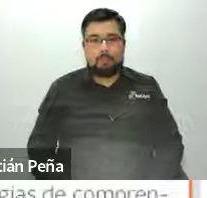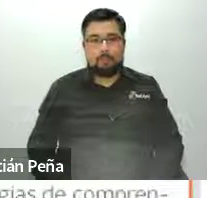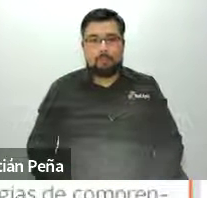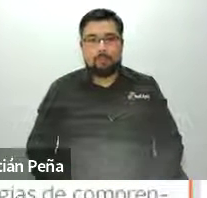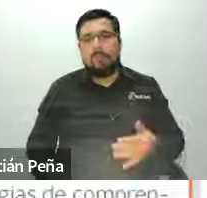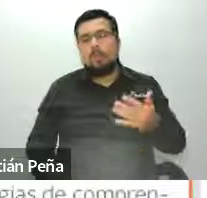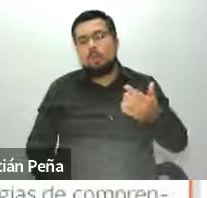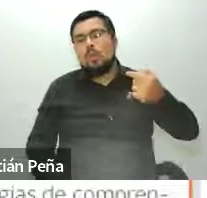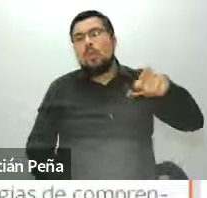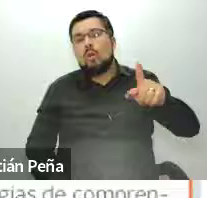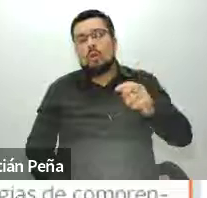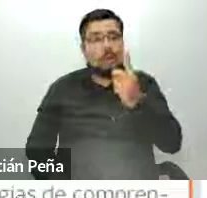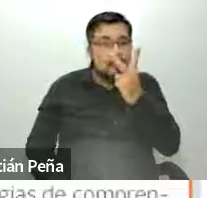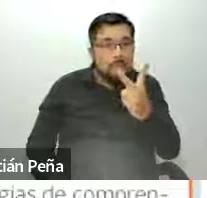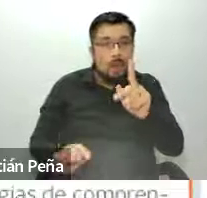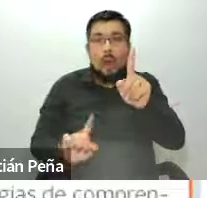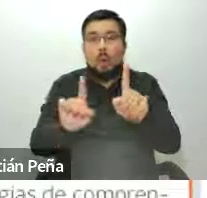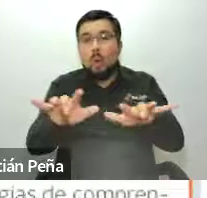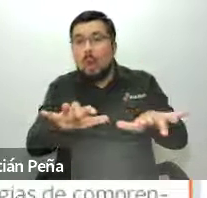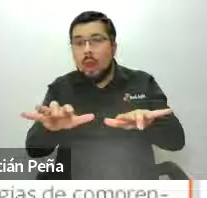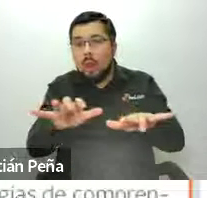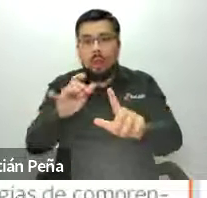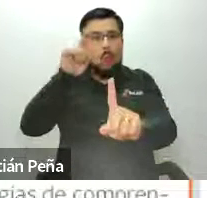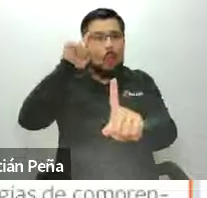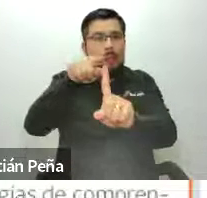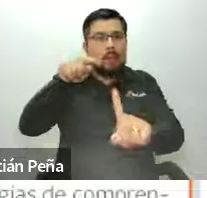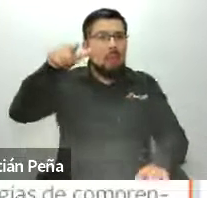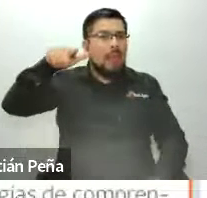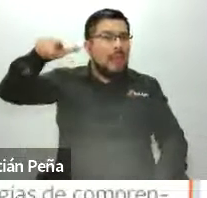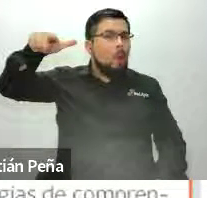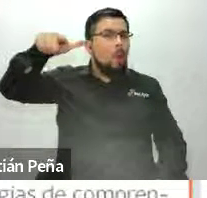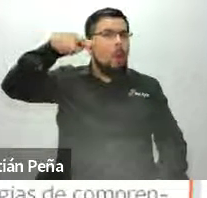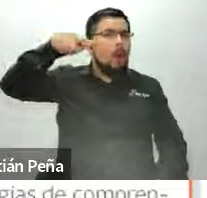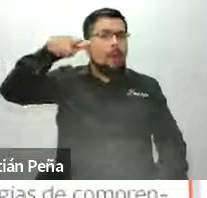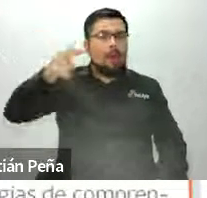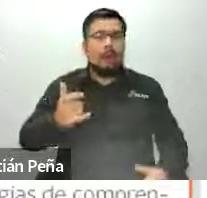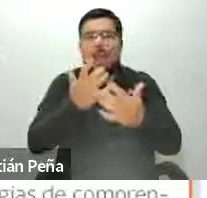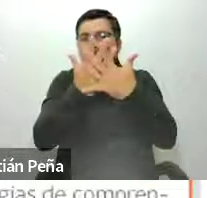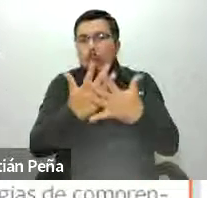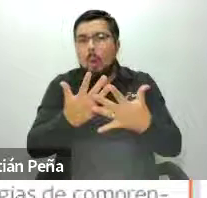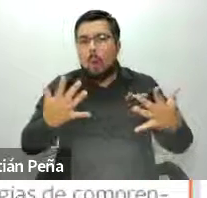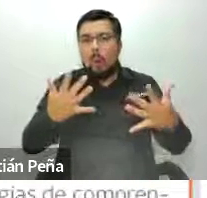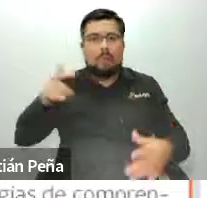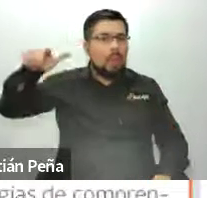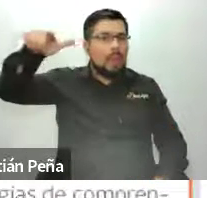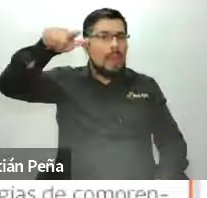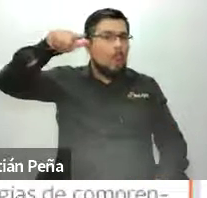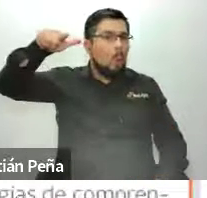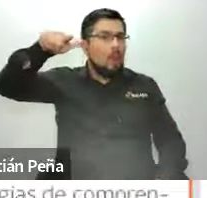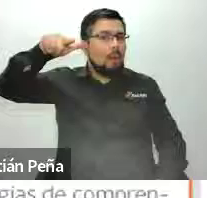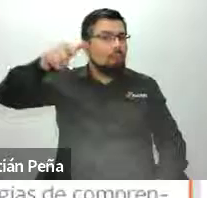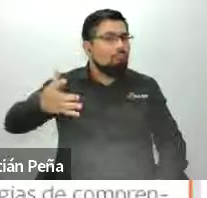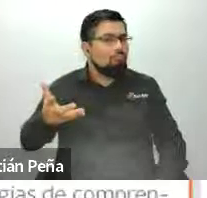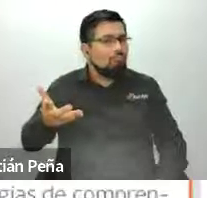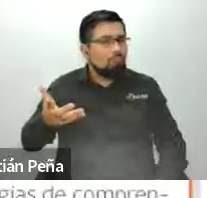vamos ya anticipando algunas cosas. El objetivo del lenguaje es o sea, el currículum de lenguaje es un currículum en que